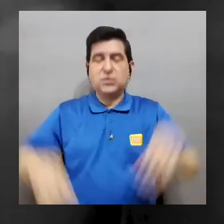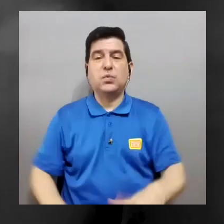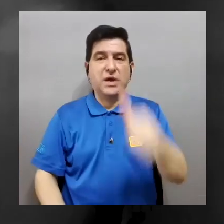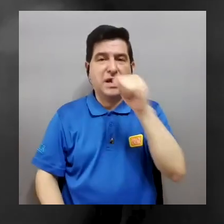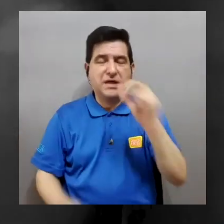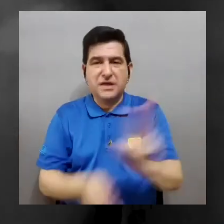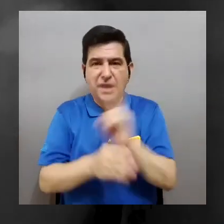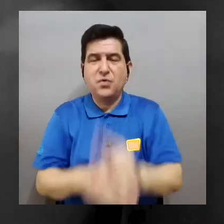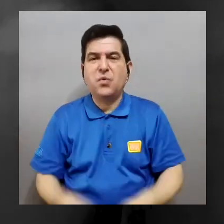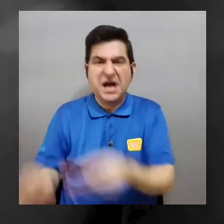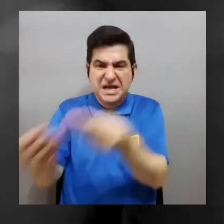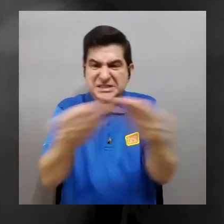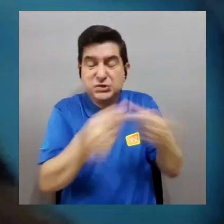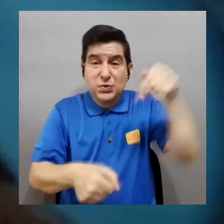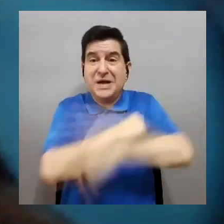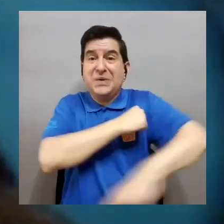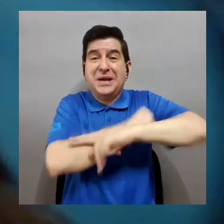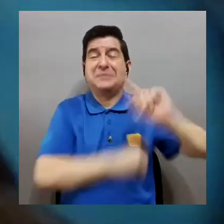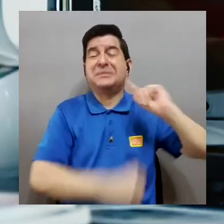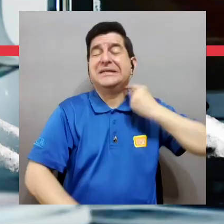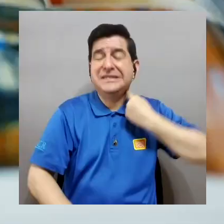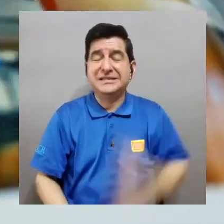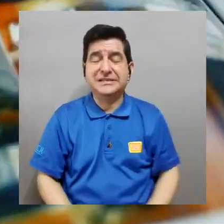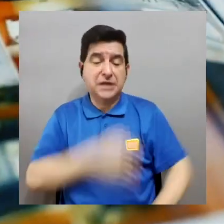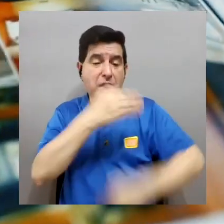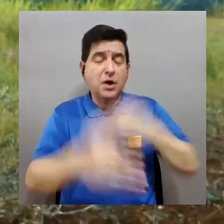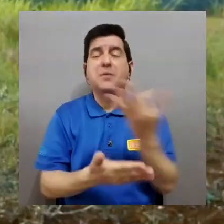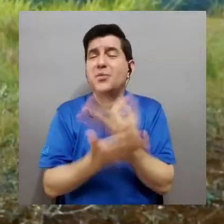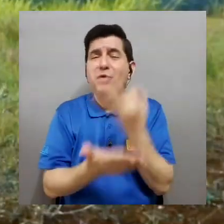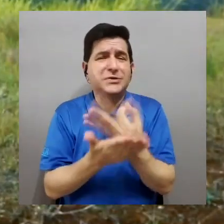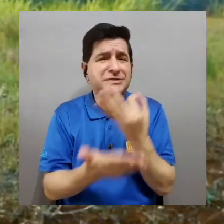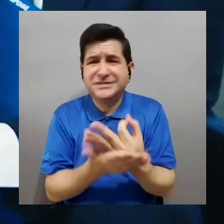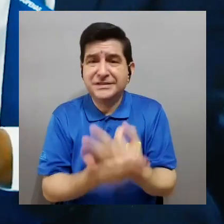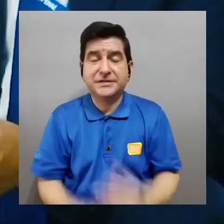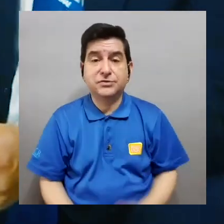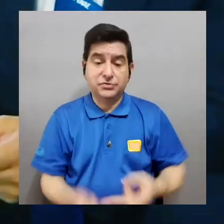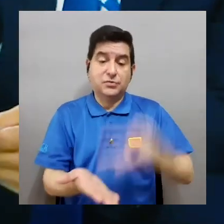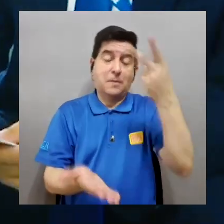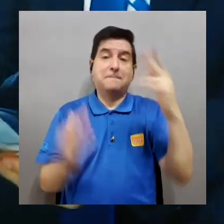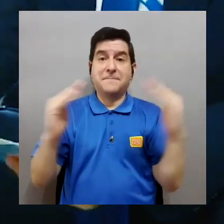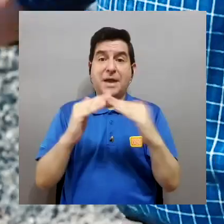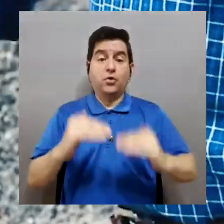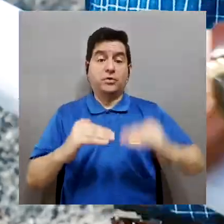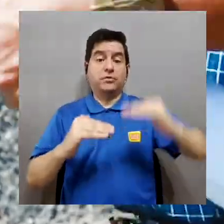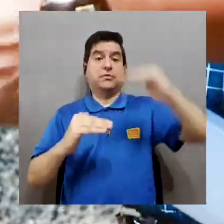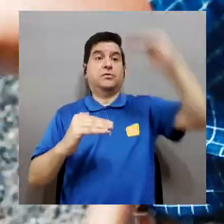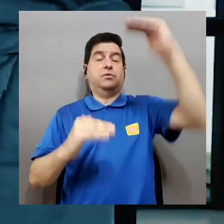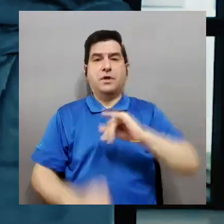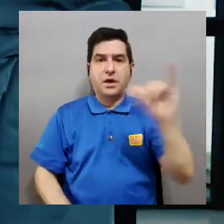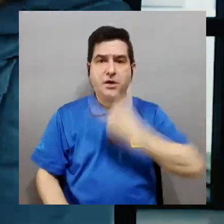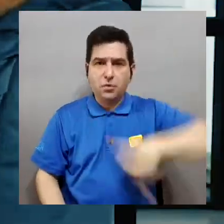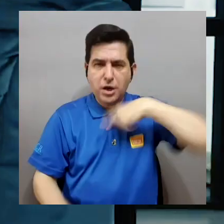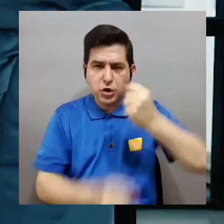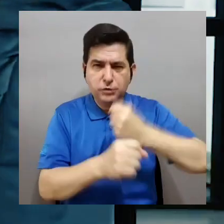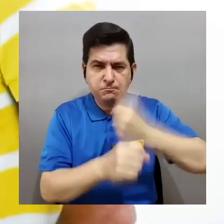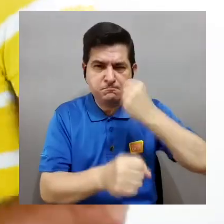sanitario. El suelo en este país es muy caro, costos financieros, todo eso hace que eventualmente el valor de la vivienda suba. En eso también hemos